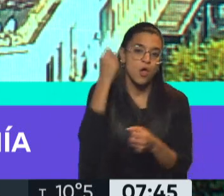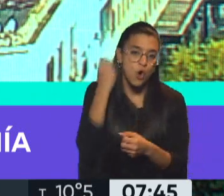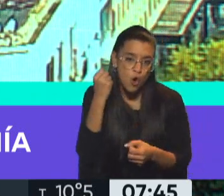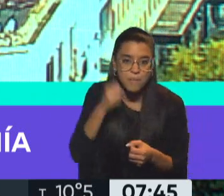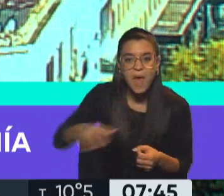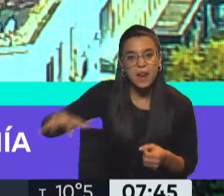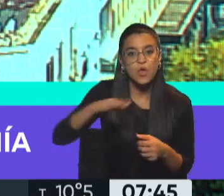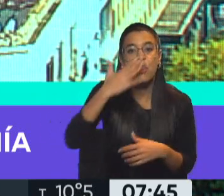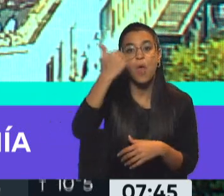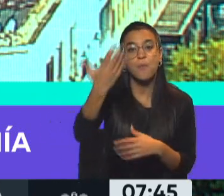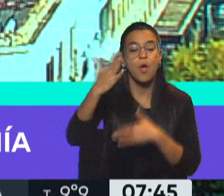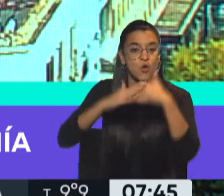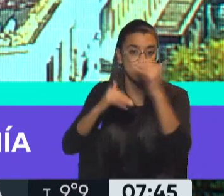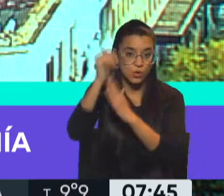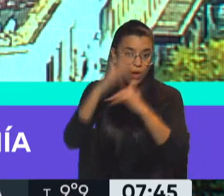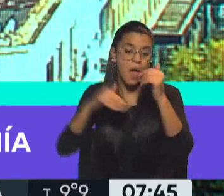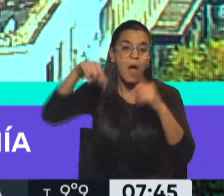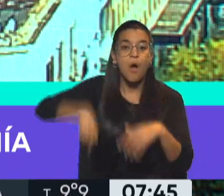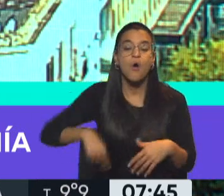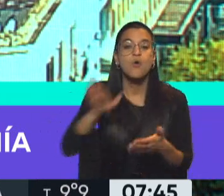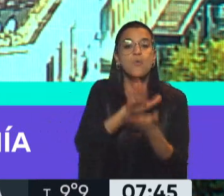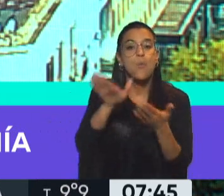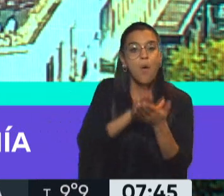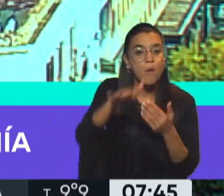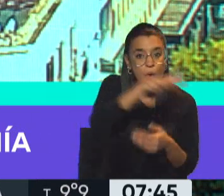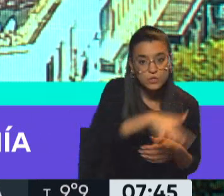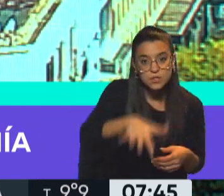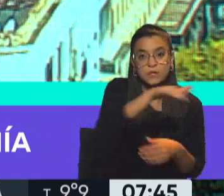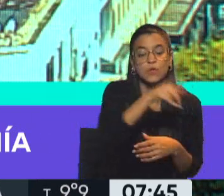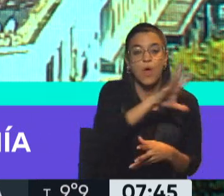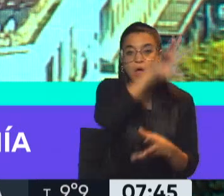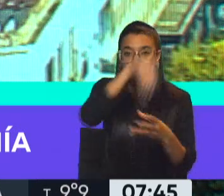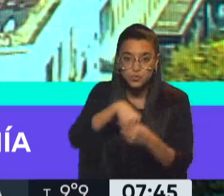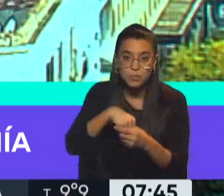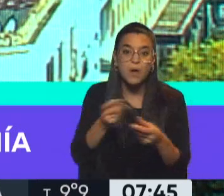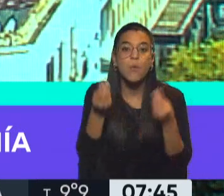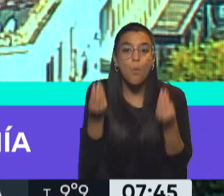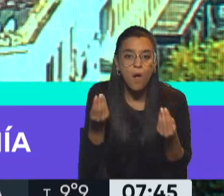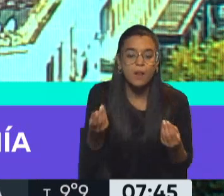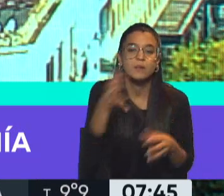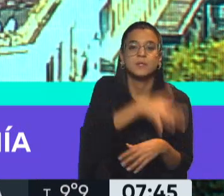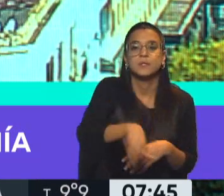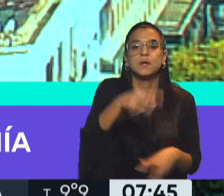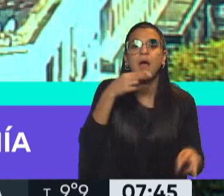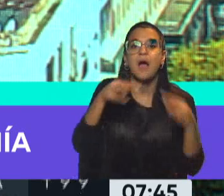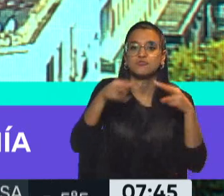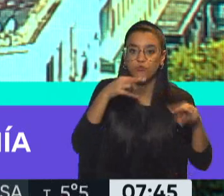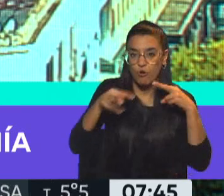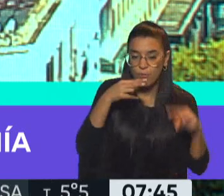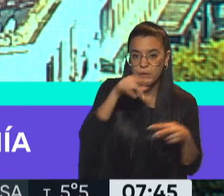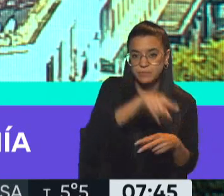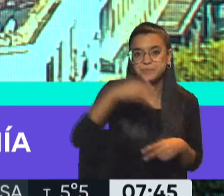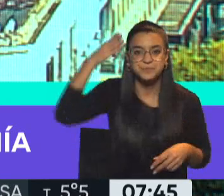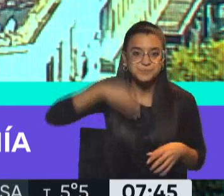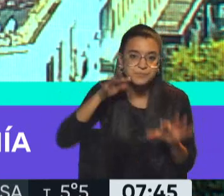se sumó la construcción y ahora la novedad es un nuevo sector al que se va a sumar esto que es el sector de la gastronomía y allí pero